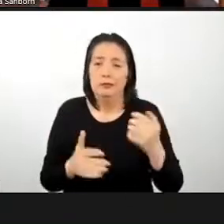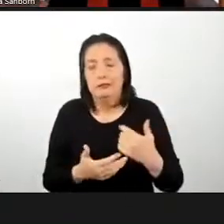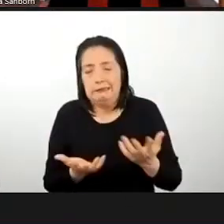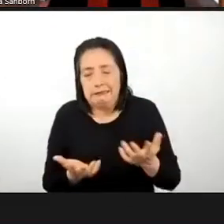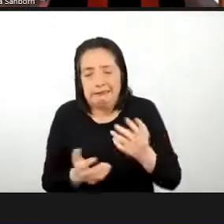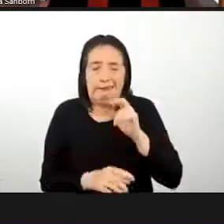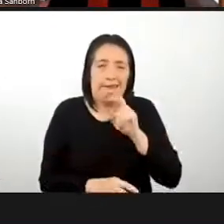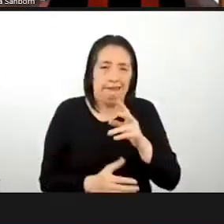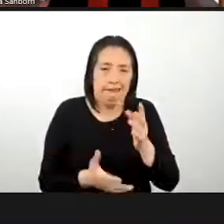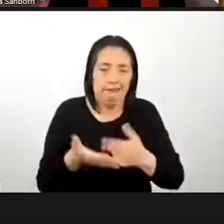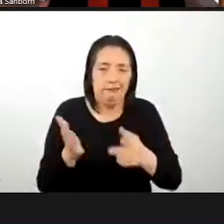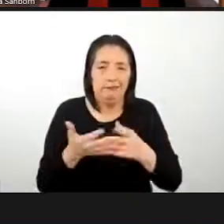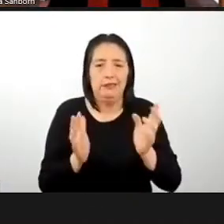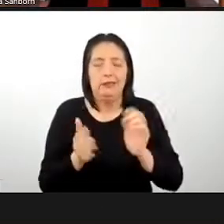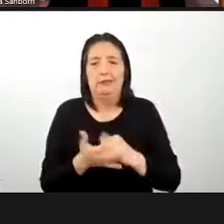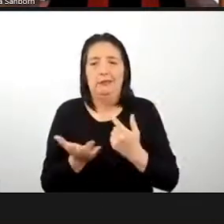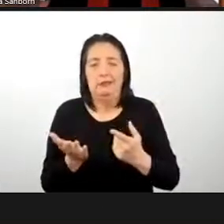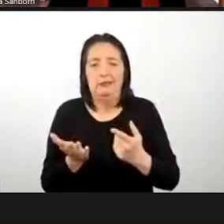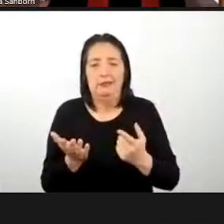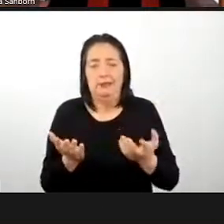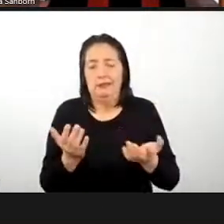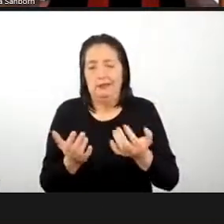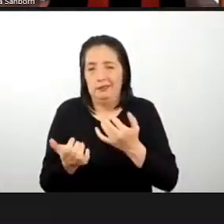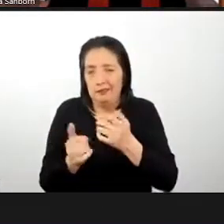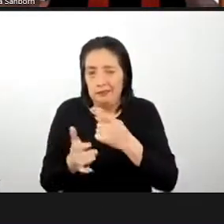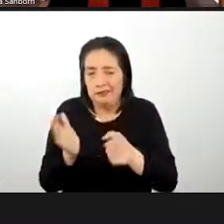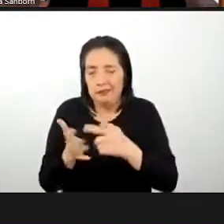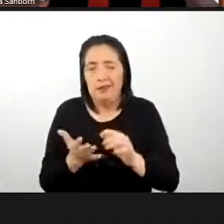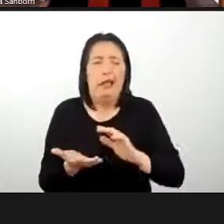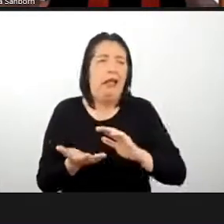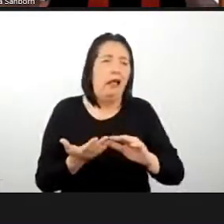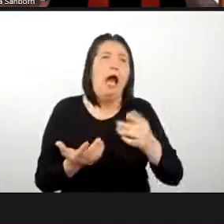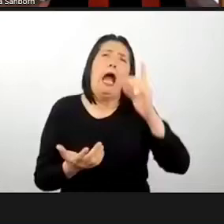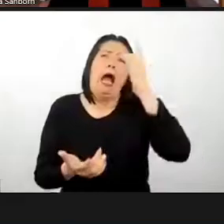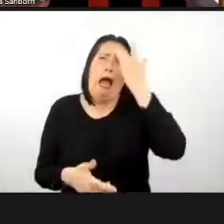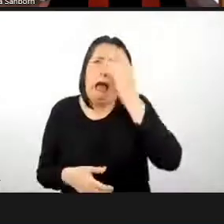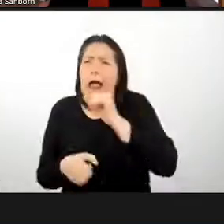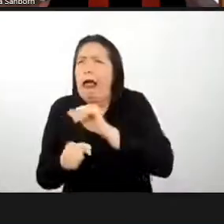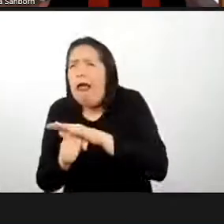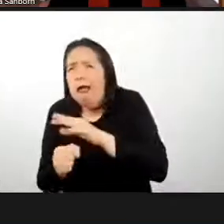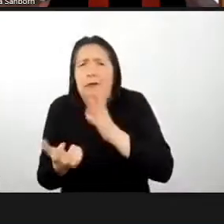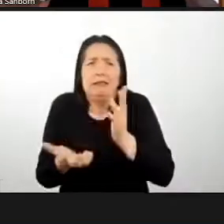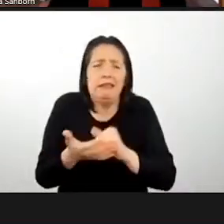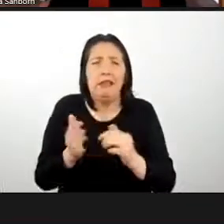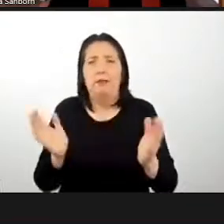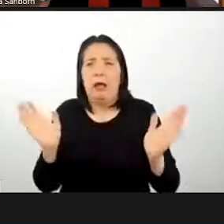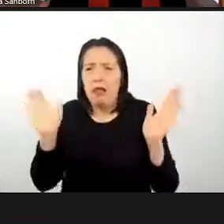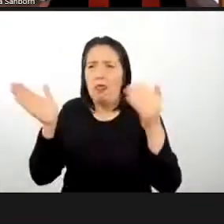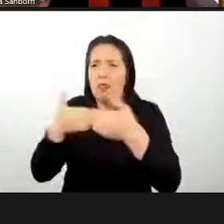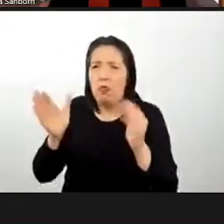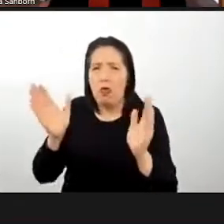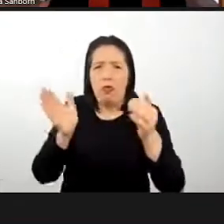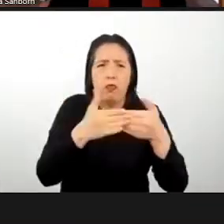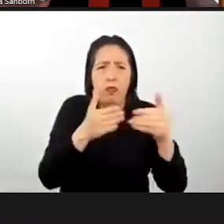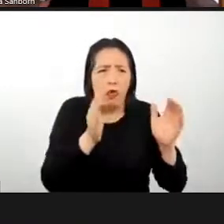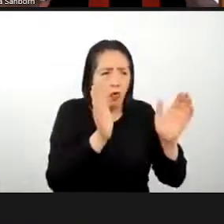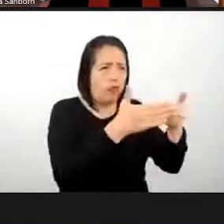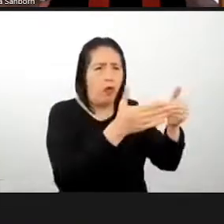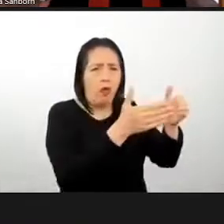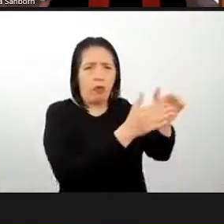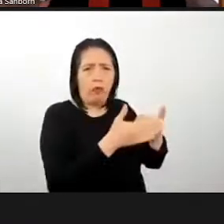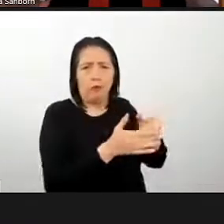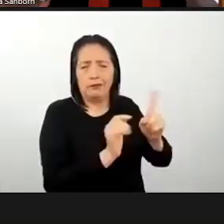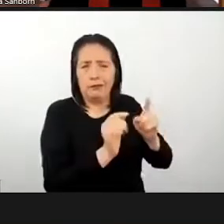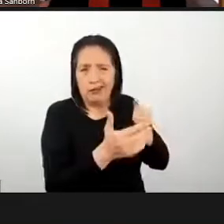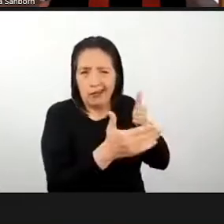en las ventanillas cerradas, ¿no? Con la excusa de la pandemia, las ventanillas cerradas de muchas instituciones, nada menos